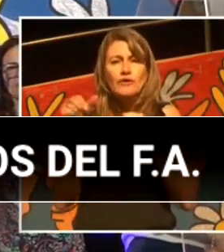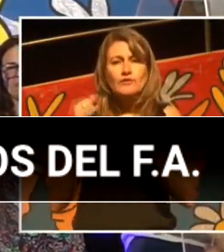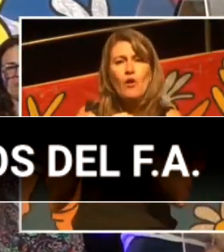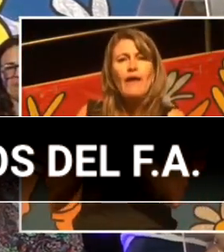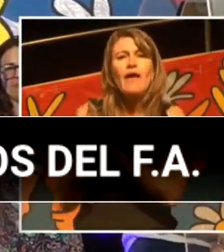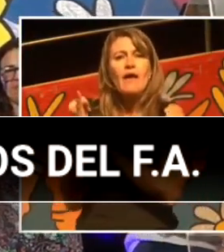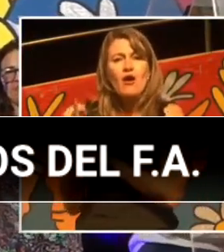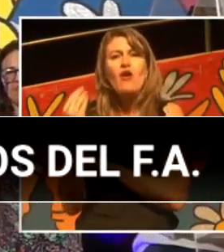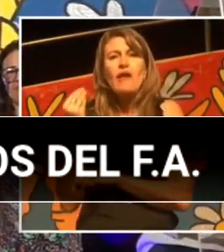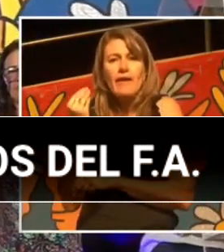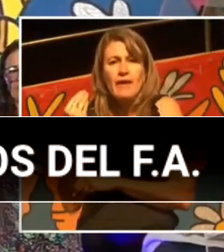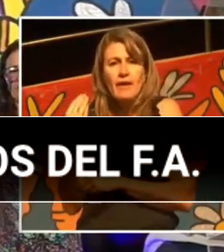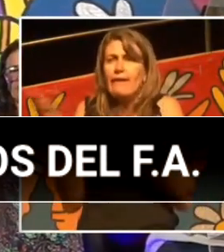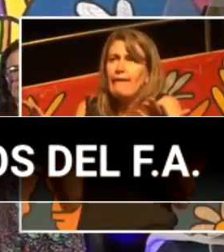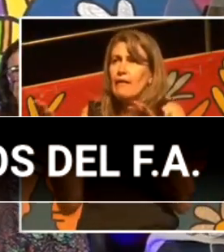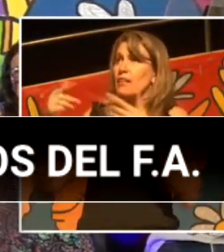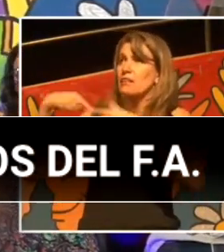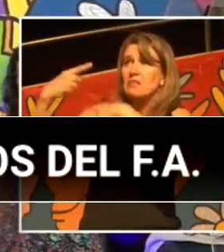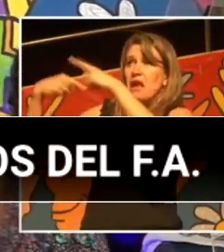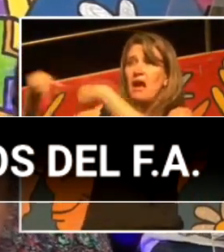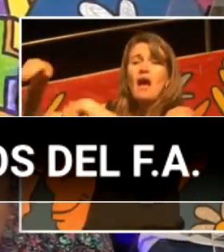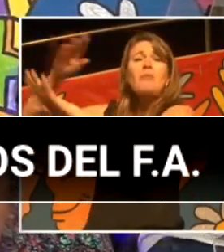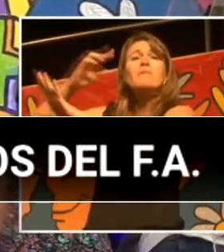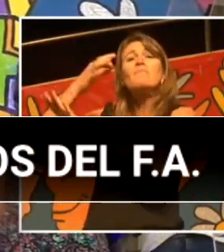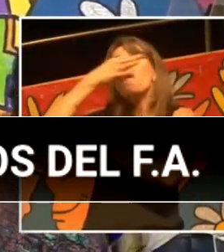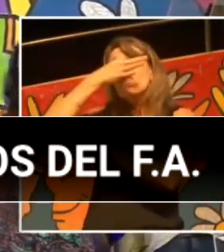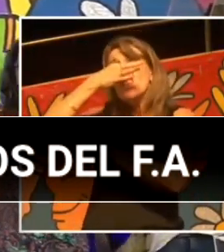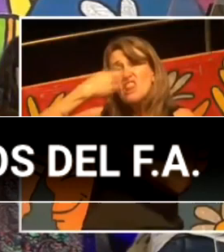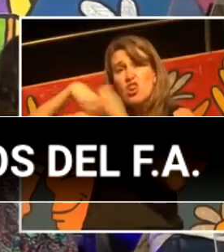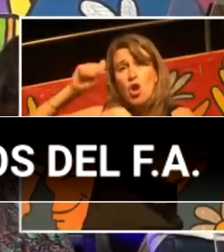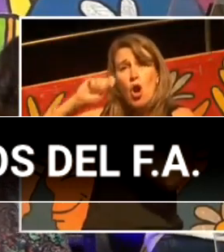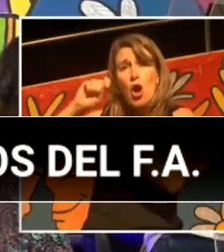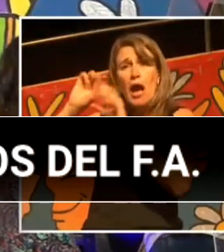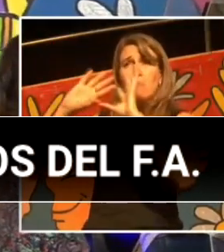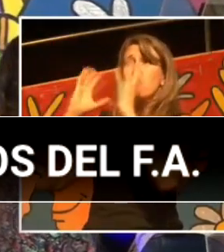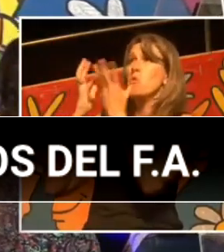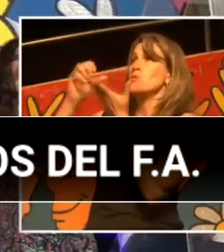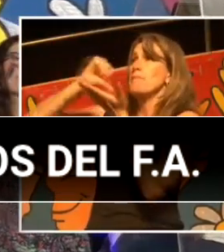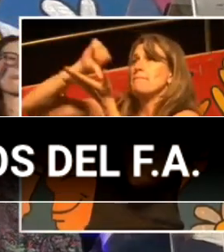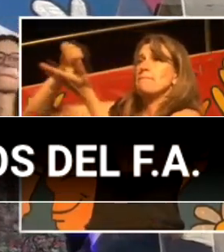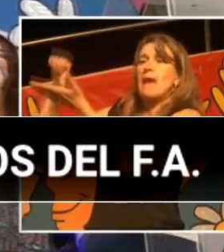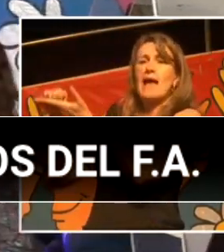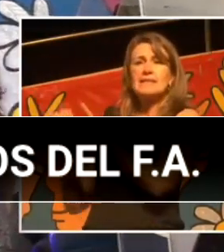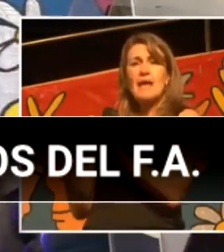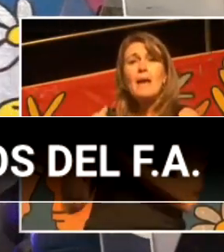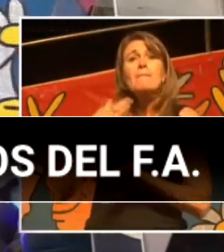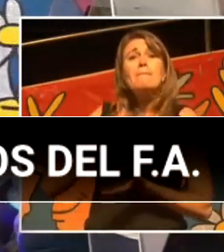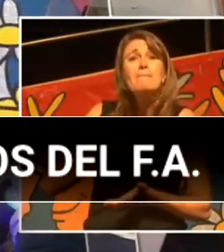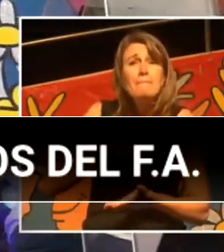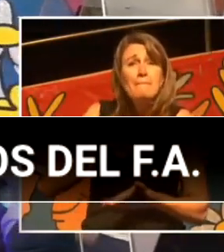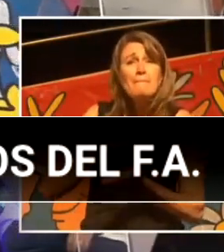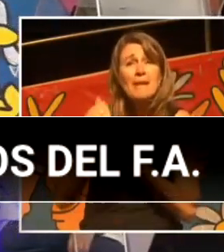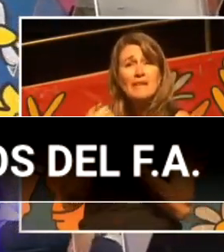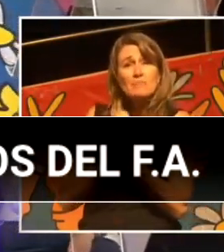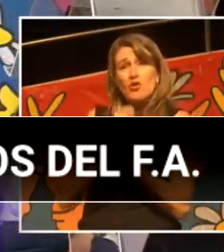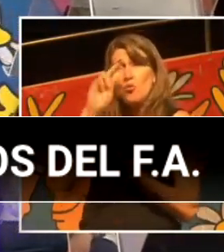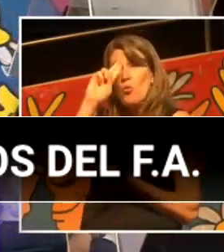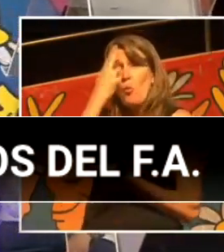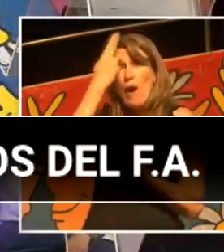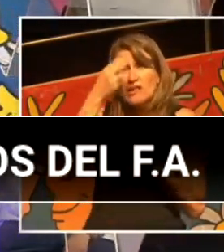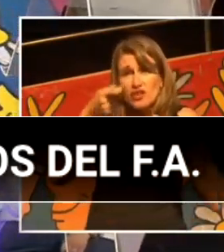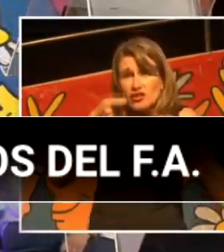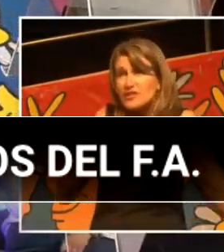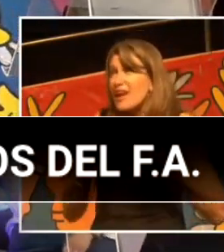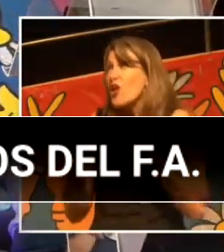ahí anda ese delincuente narcotraficante por el mundo girando con nuestro pasaporte al que le dimos